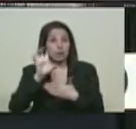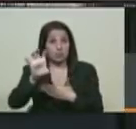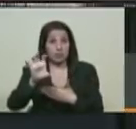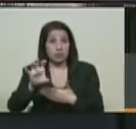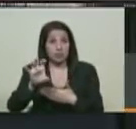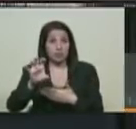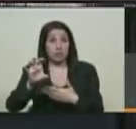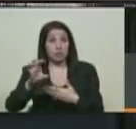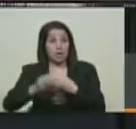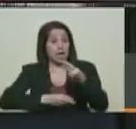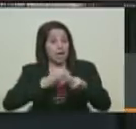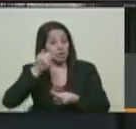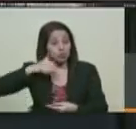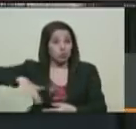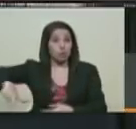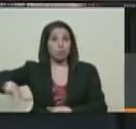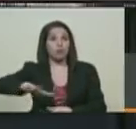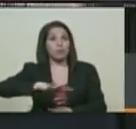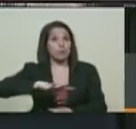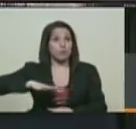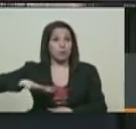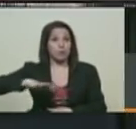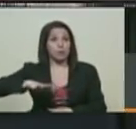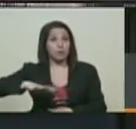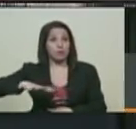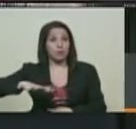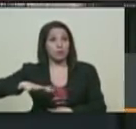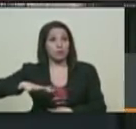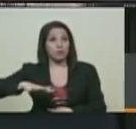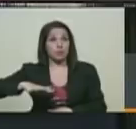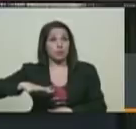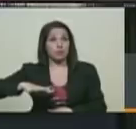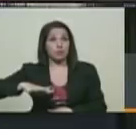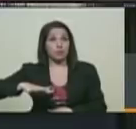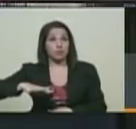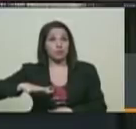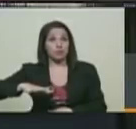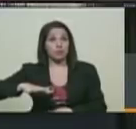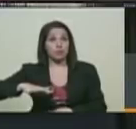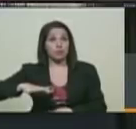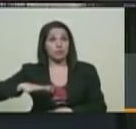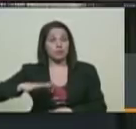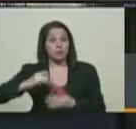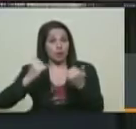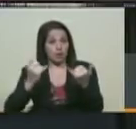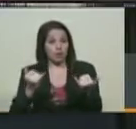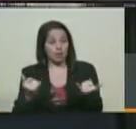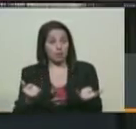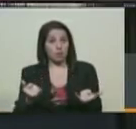de la patria hecho por el pueblo para cuando llegue la hora